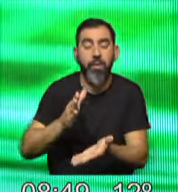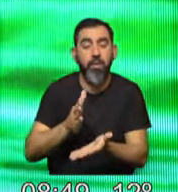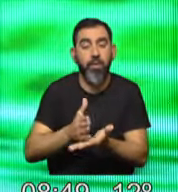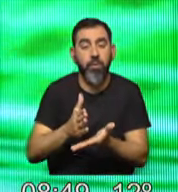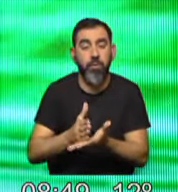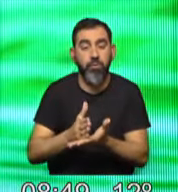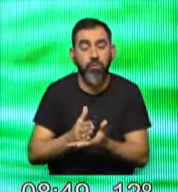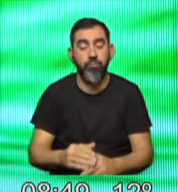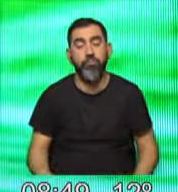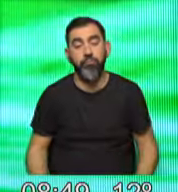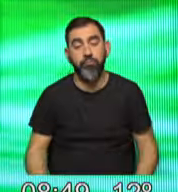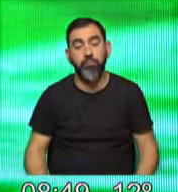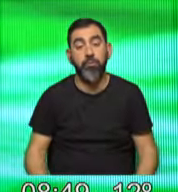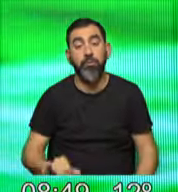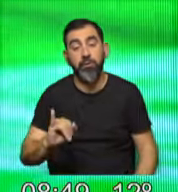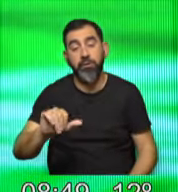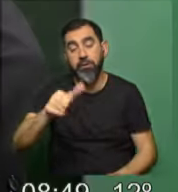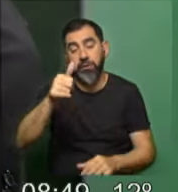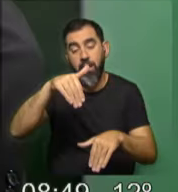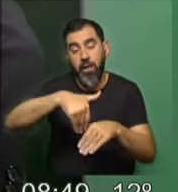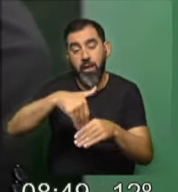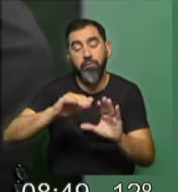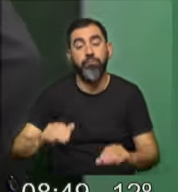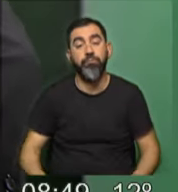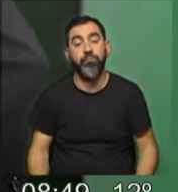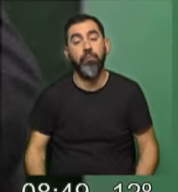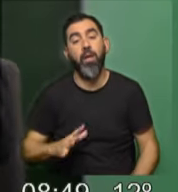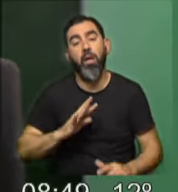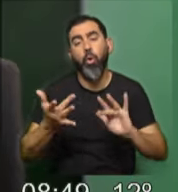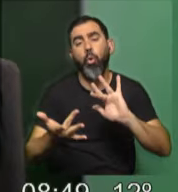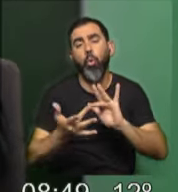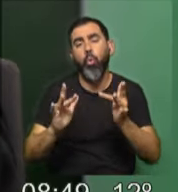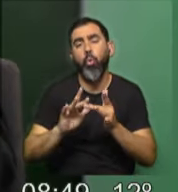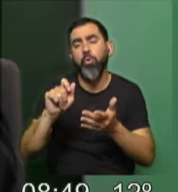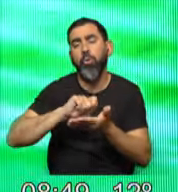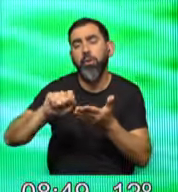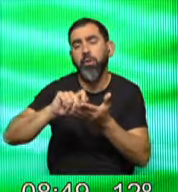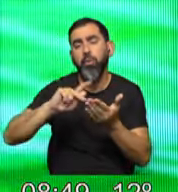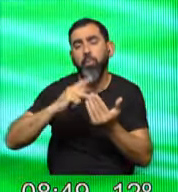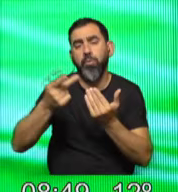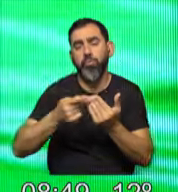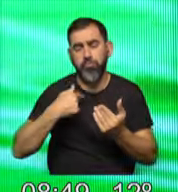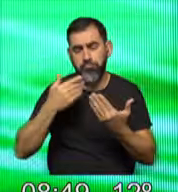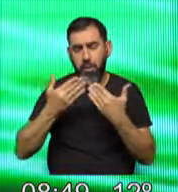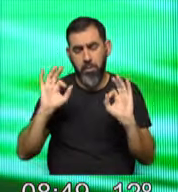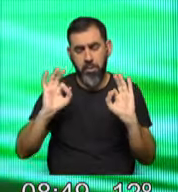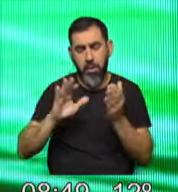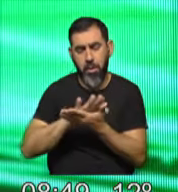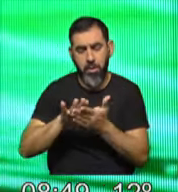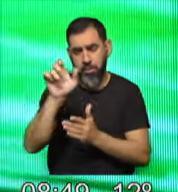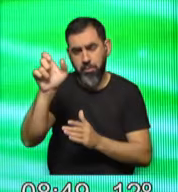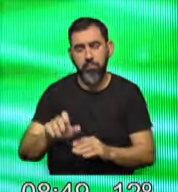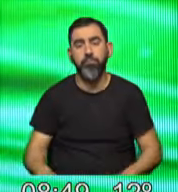con esta enmienda constitucional hubo algún contacto o no es necesario no nosotros no hemos tenido contacto alguno